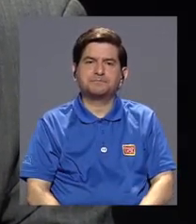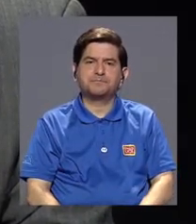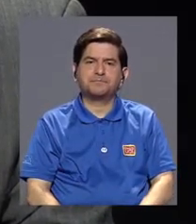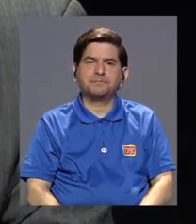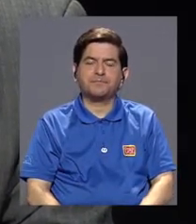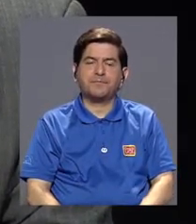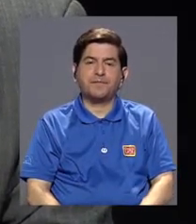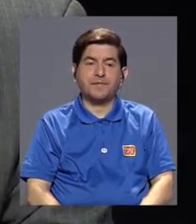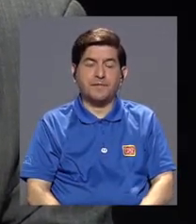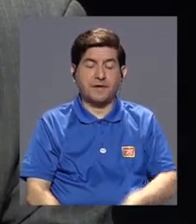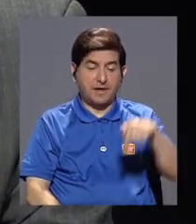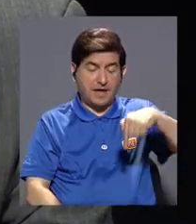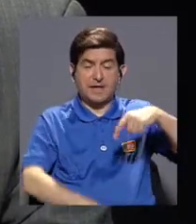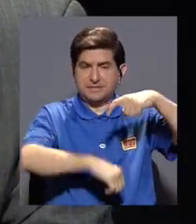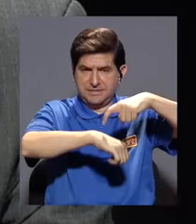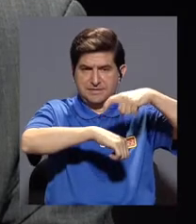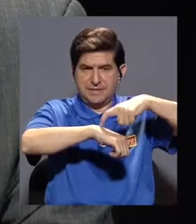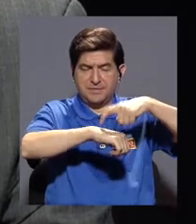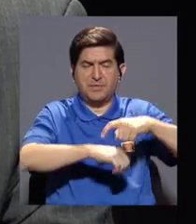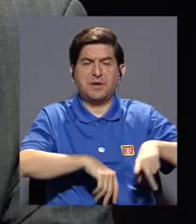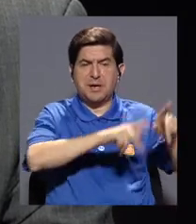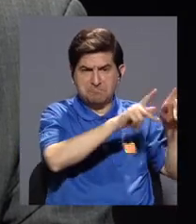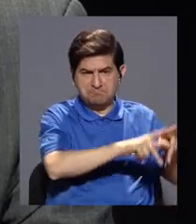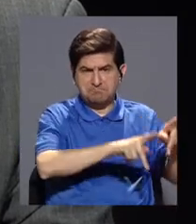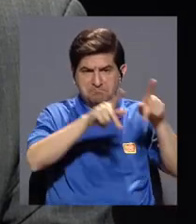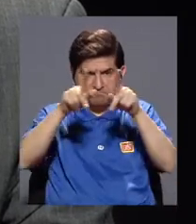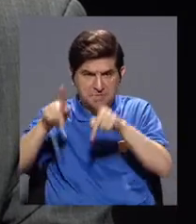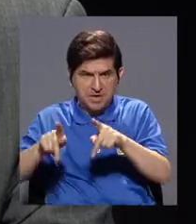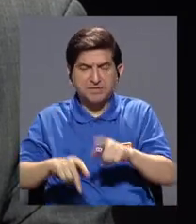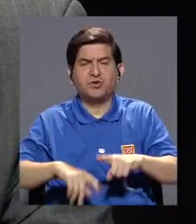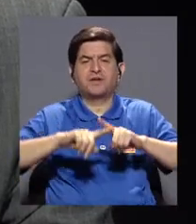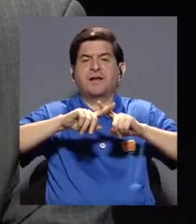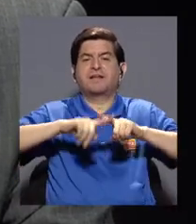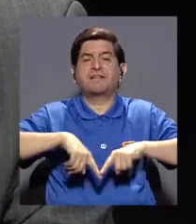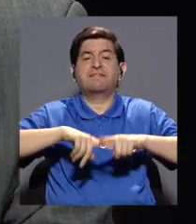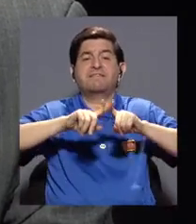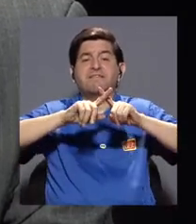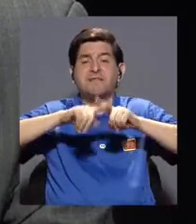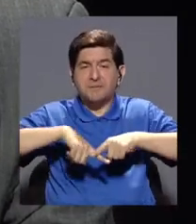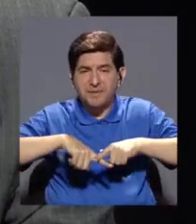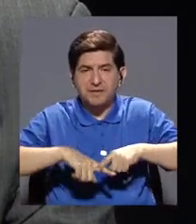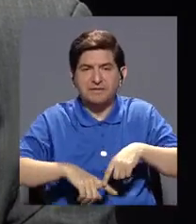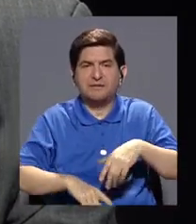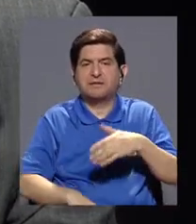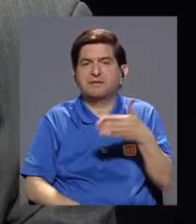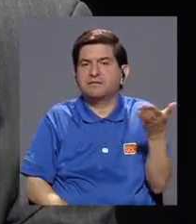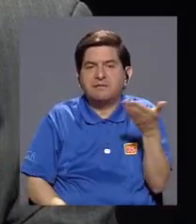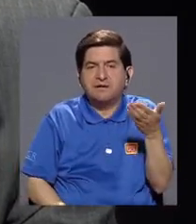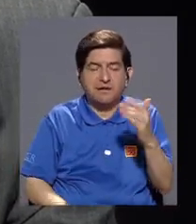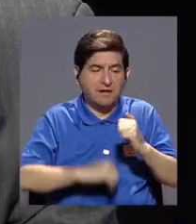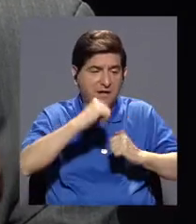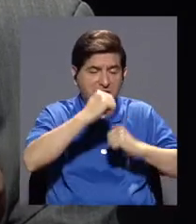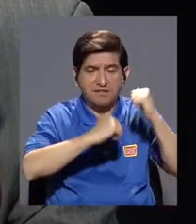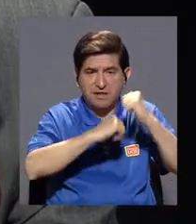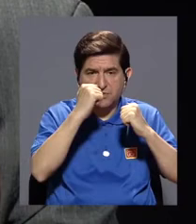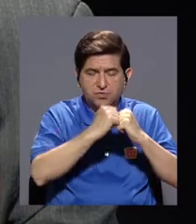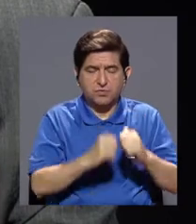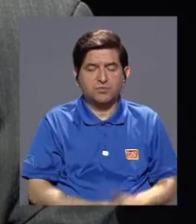vivimos una época en la cual las personas dependen de las